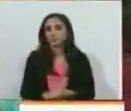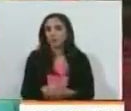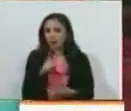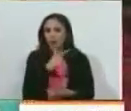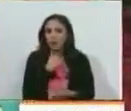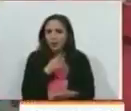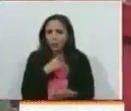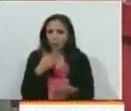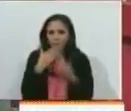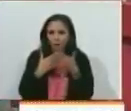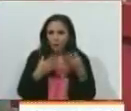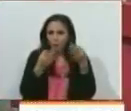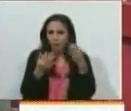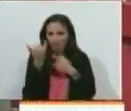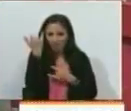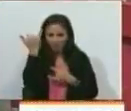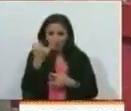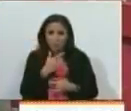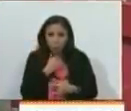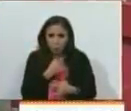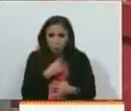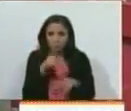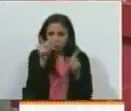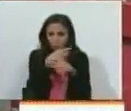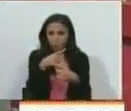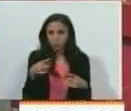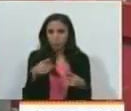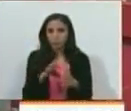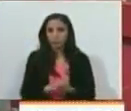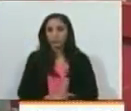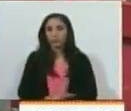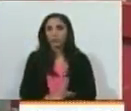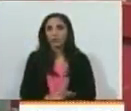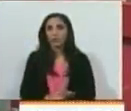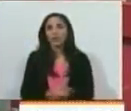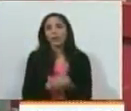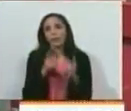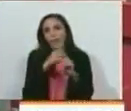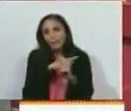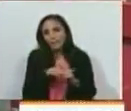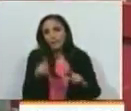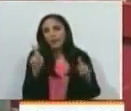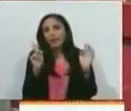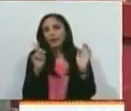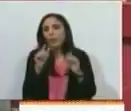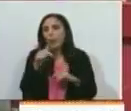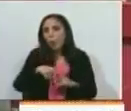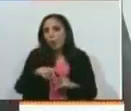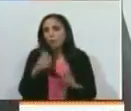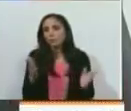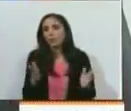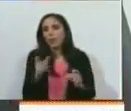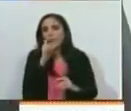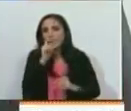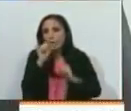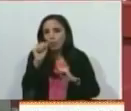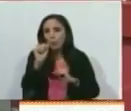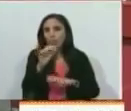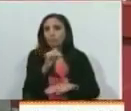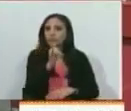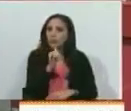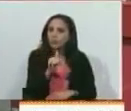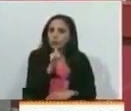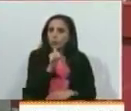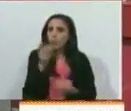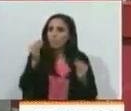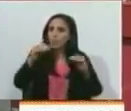Una propuesta. Pero hoy nuestro compañero presidente le ha agregado un poco más y ha propuesto